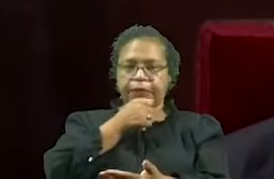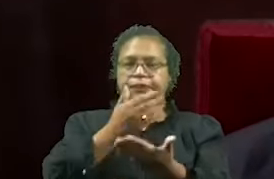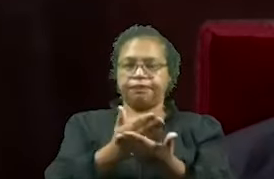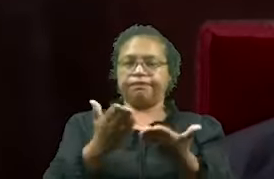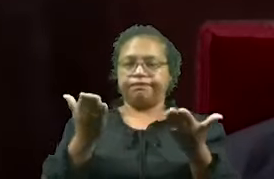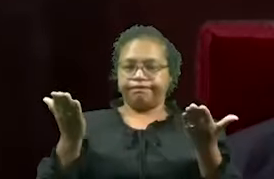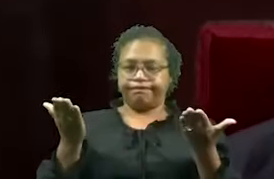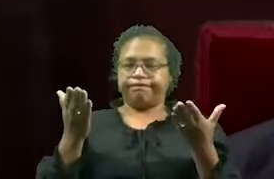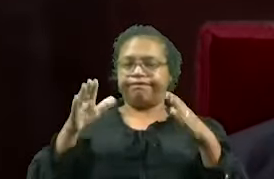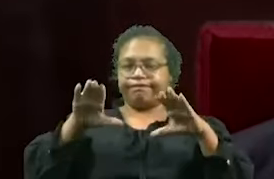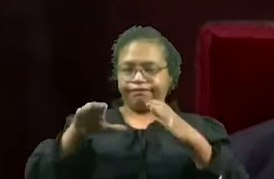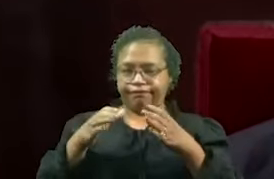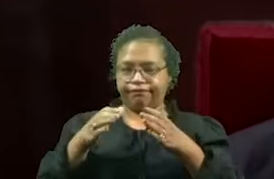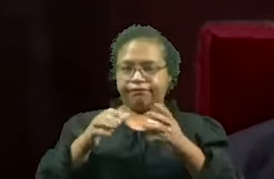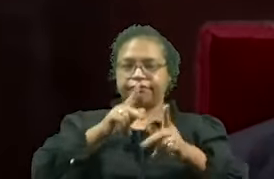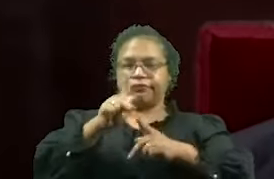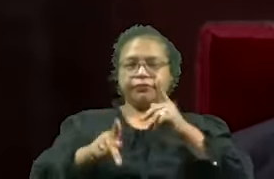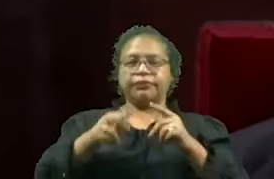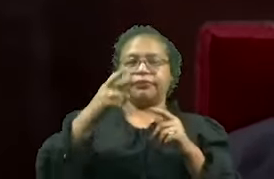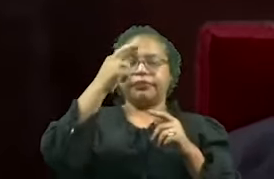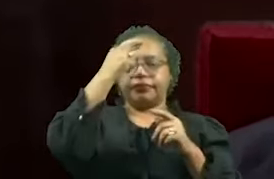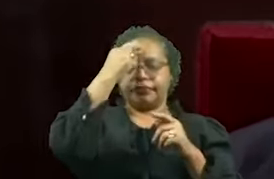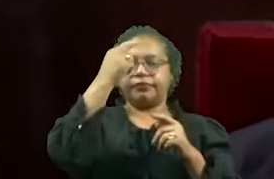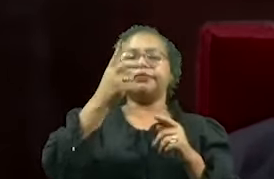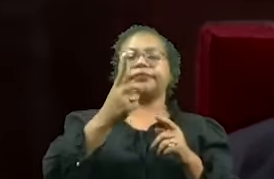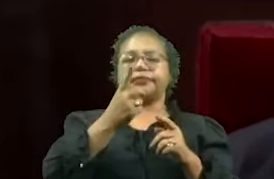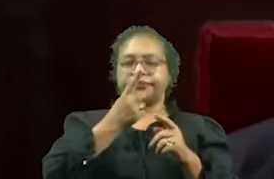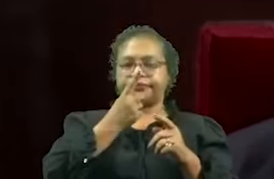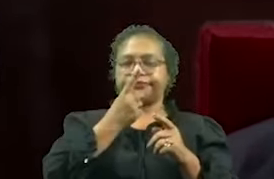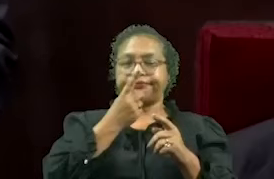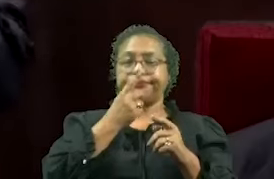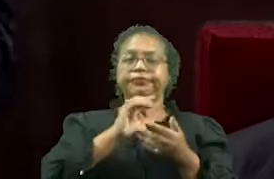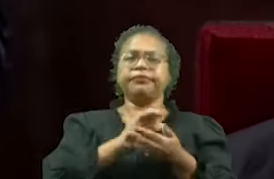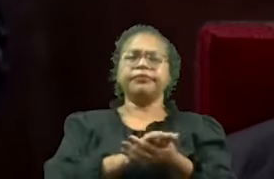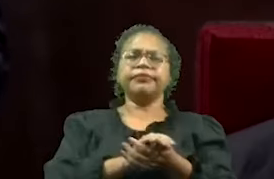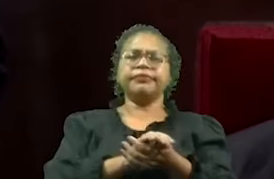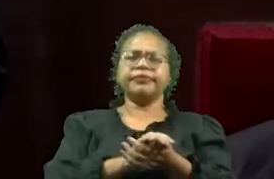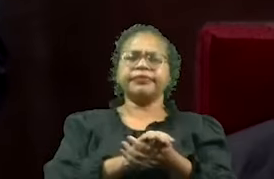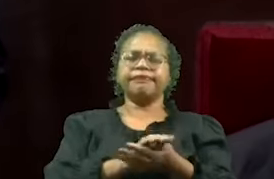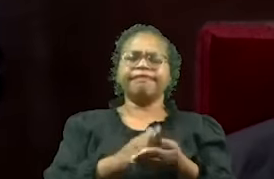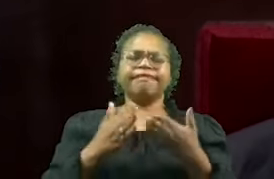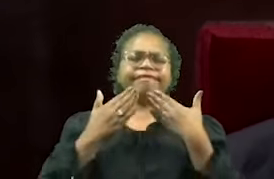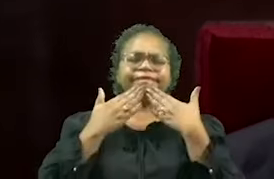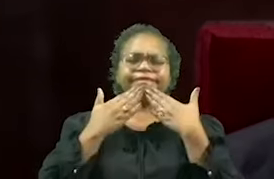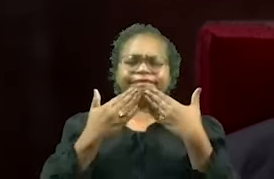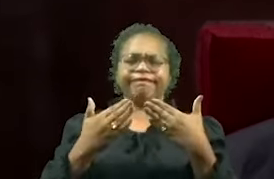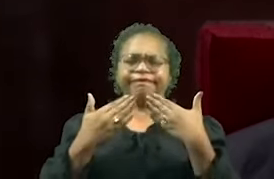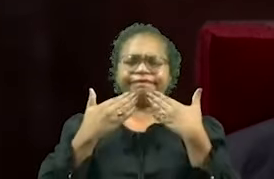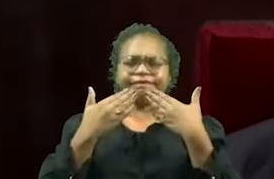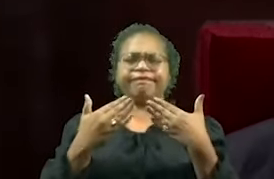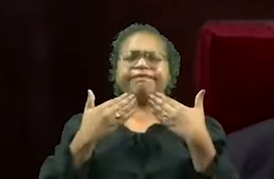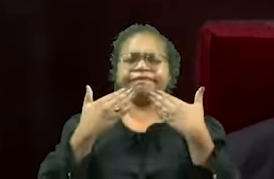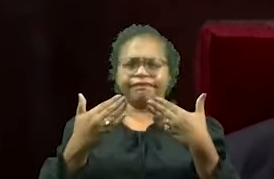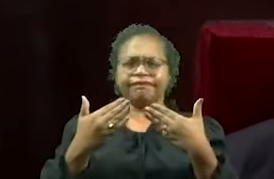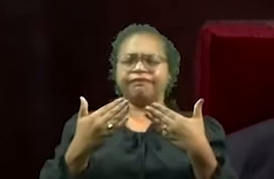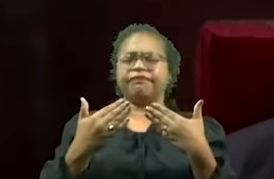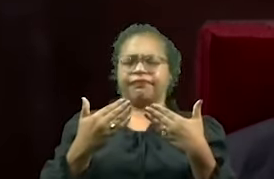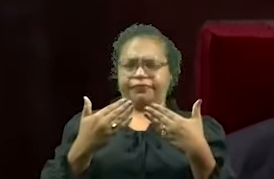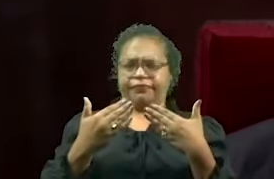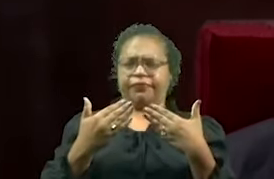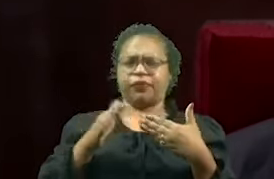pueblo dominicano quiero comenzar agradeciéndoles a los constituyentes su gran trabajo Durante este